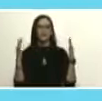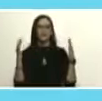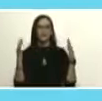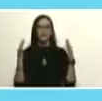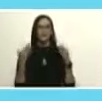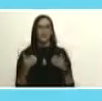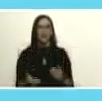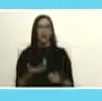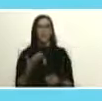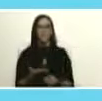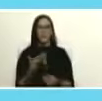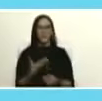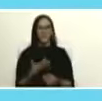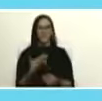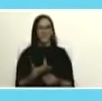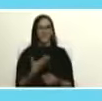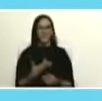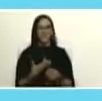Importante,